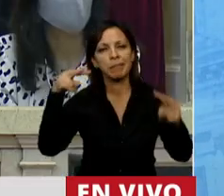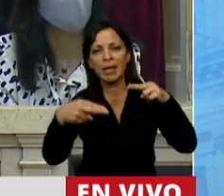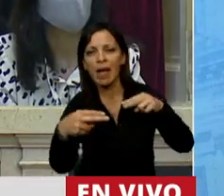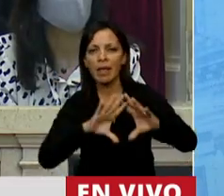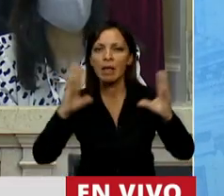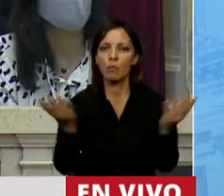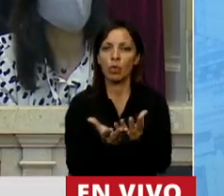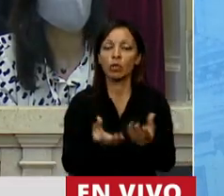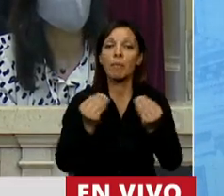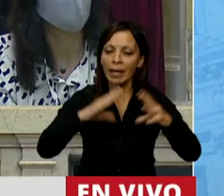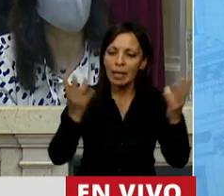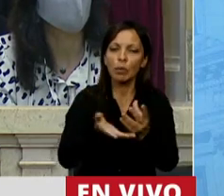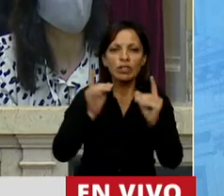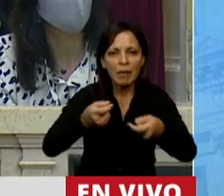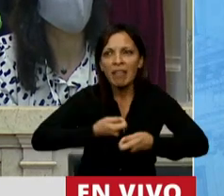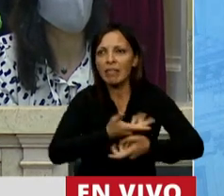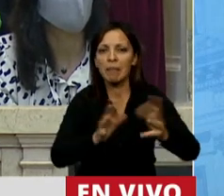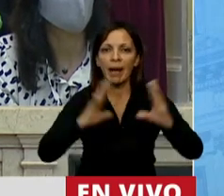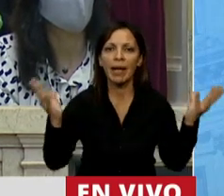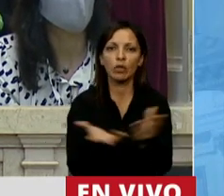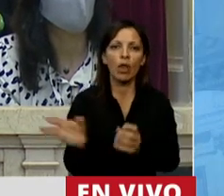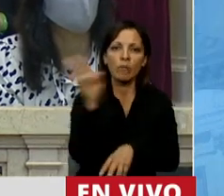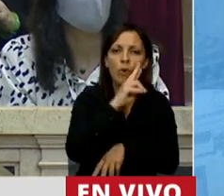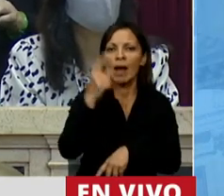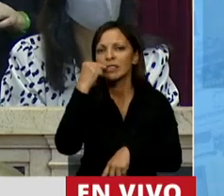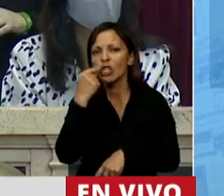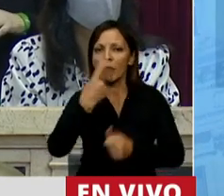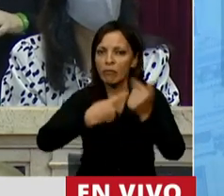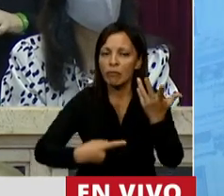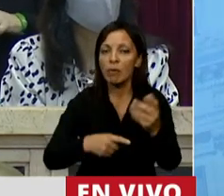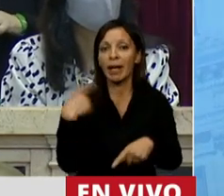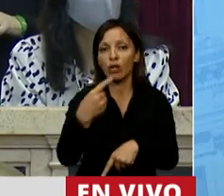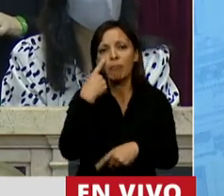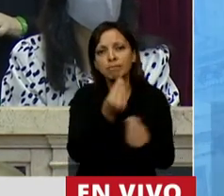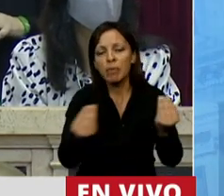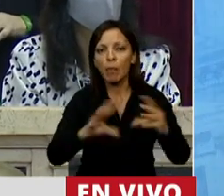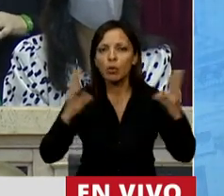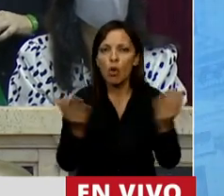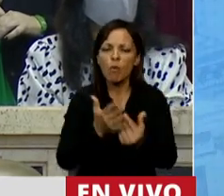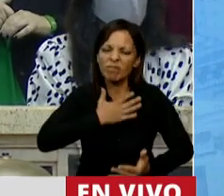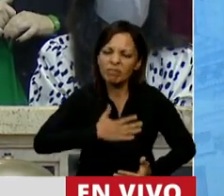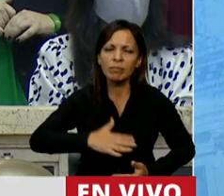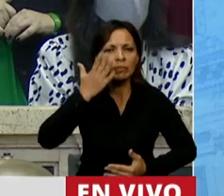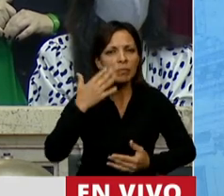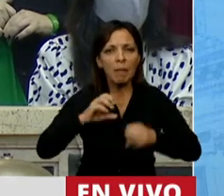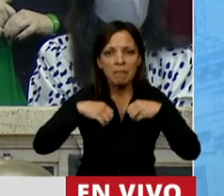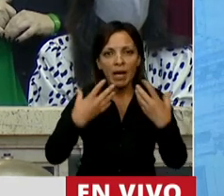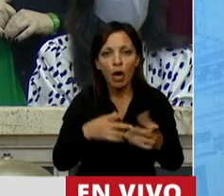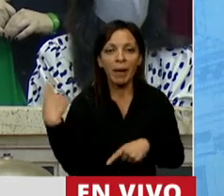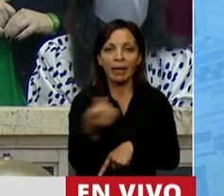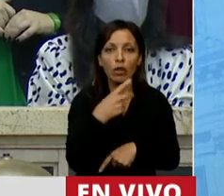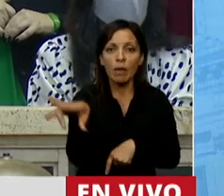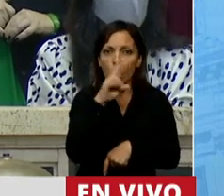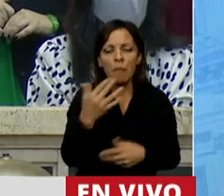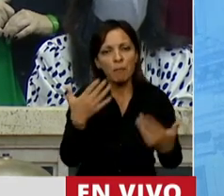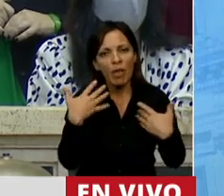mundo efectivamente sea para todas, todos y todes, y para que podamos vivir en un mundo en armonía y en un mundo mejor y en un mundo donde todas